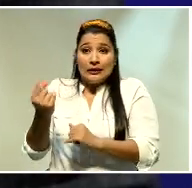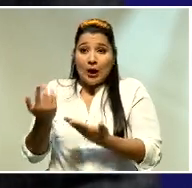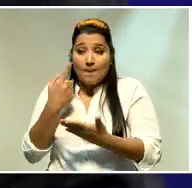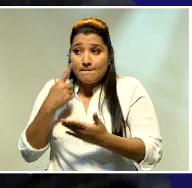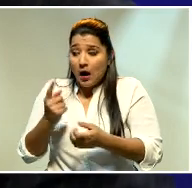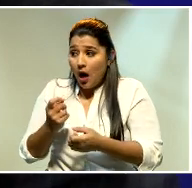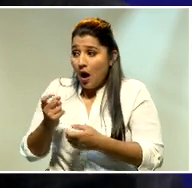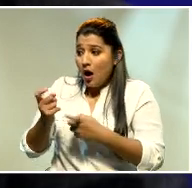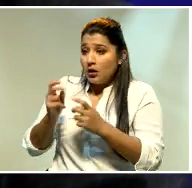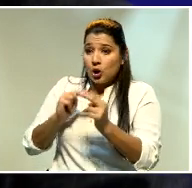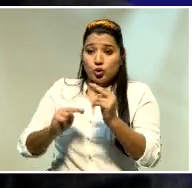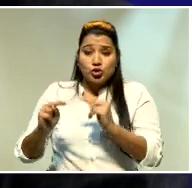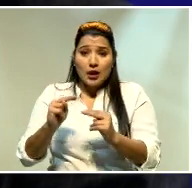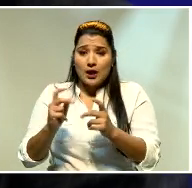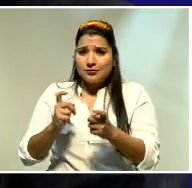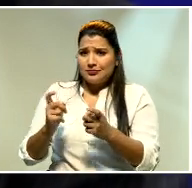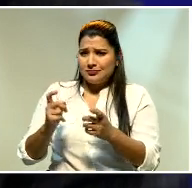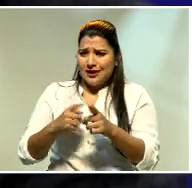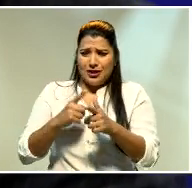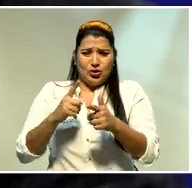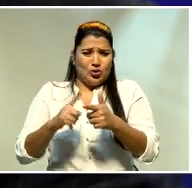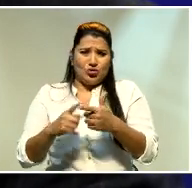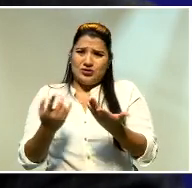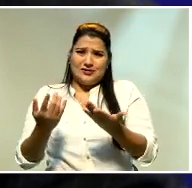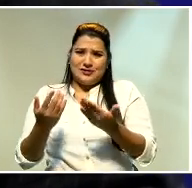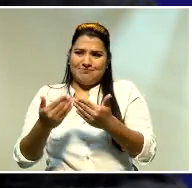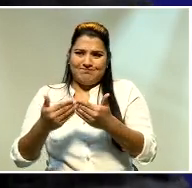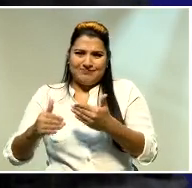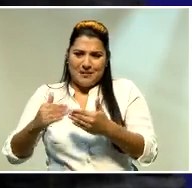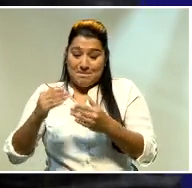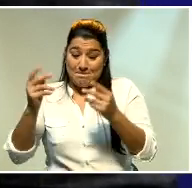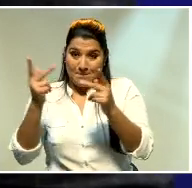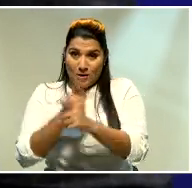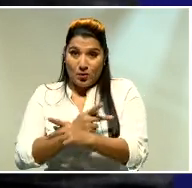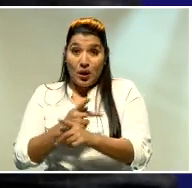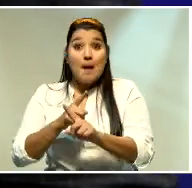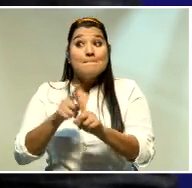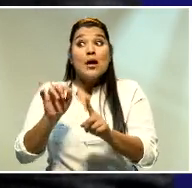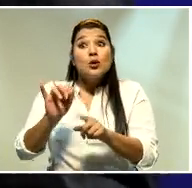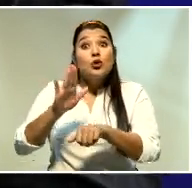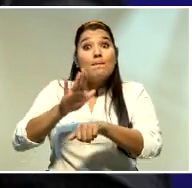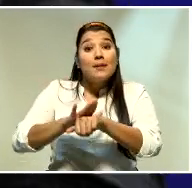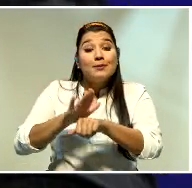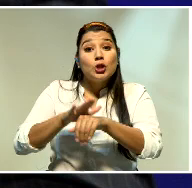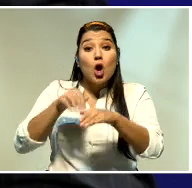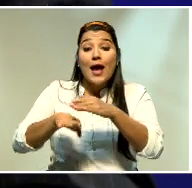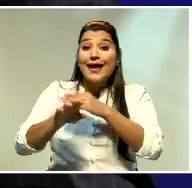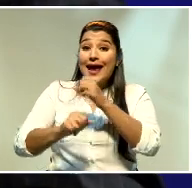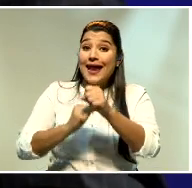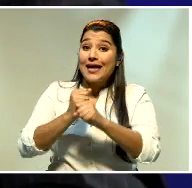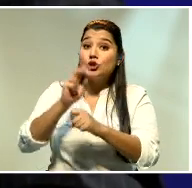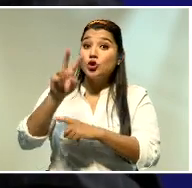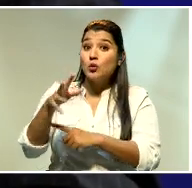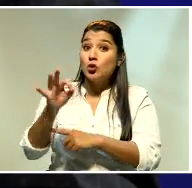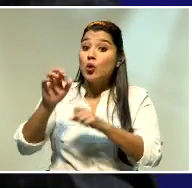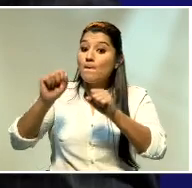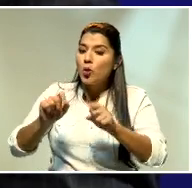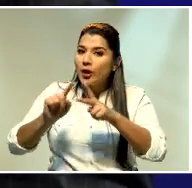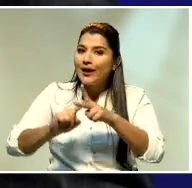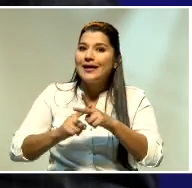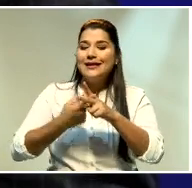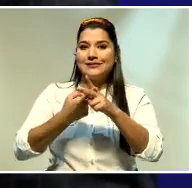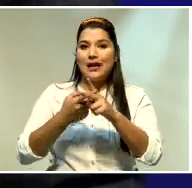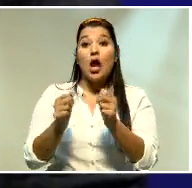probablemente lo hubiéramos pasado igual muy difícil. Dichosamente eso nos permitió en el año 2019 arrancar